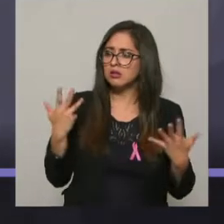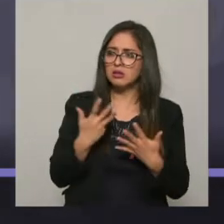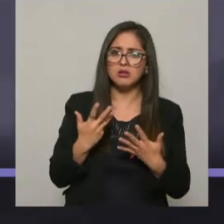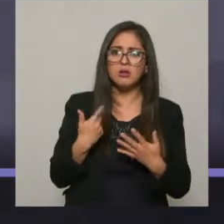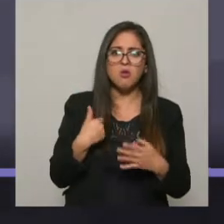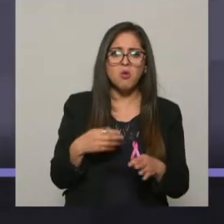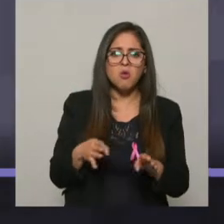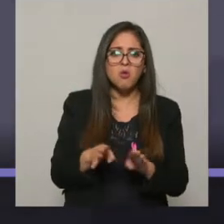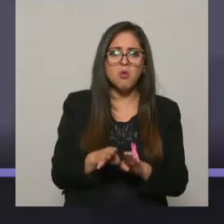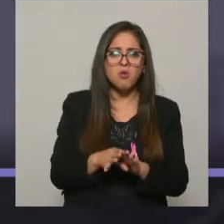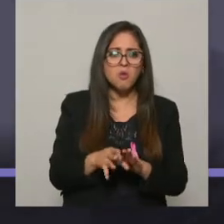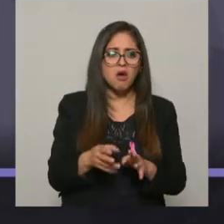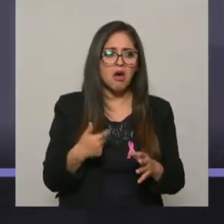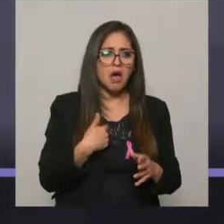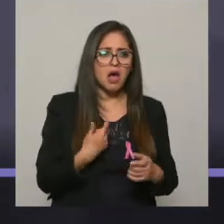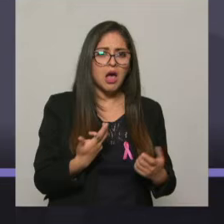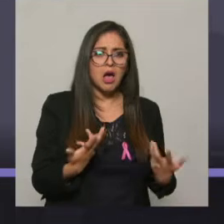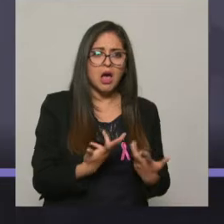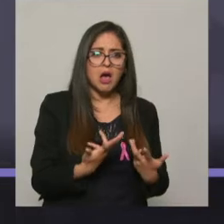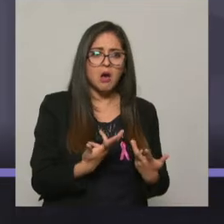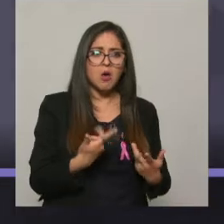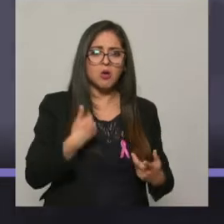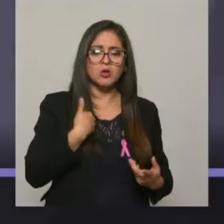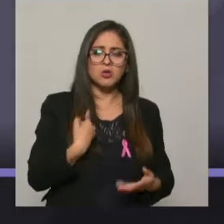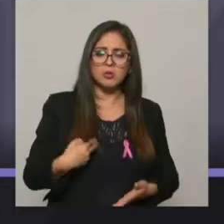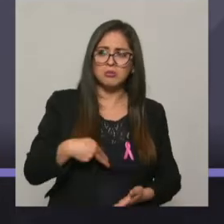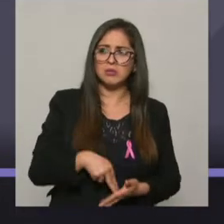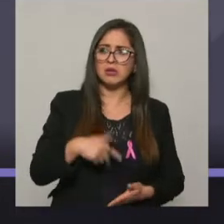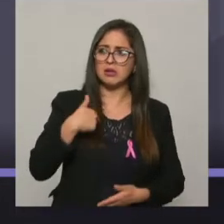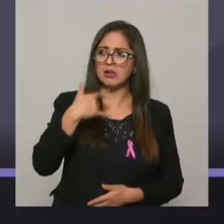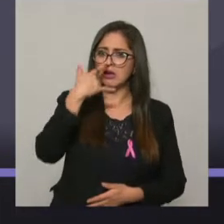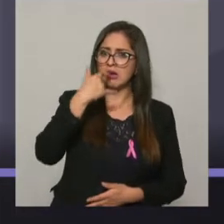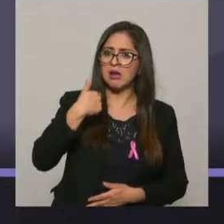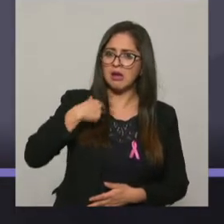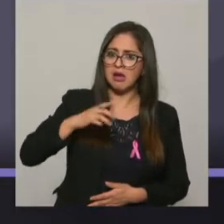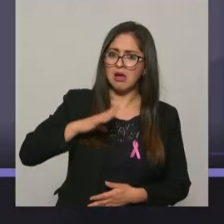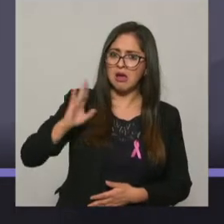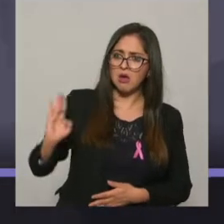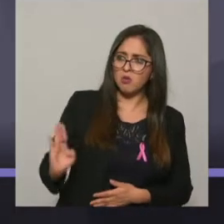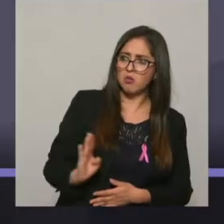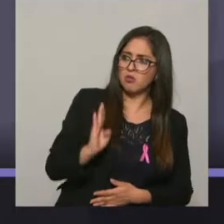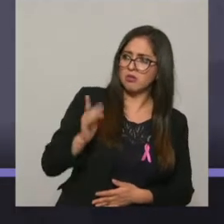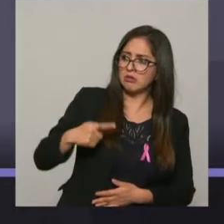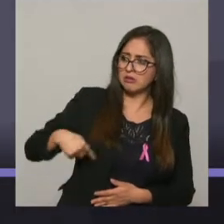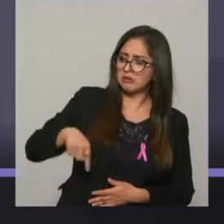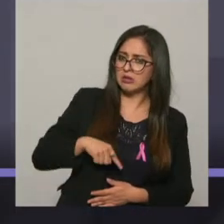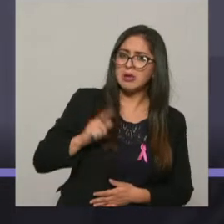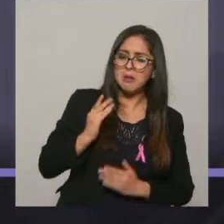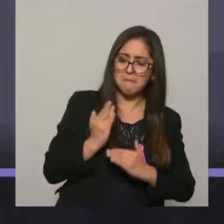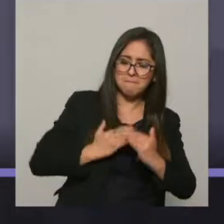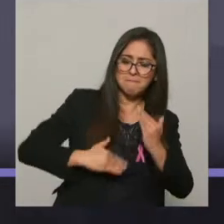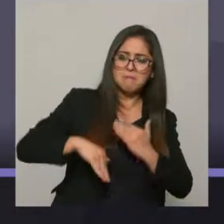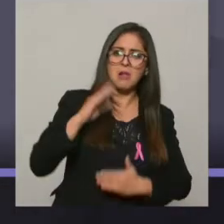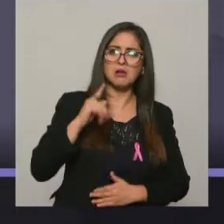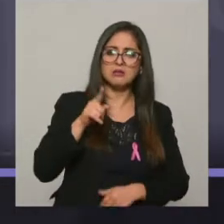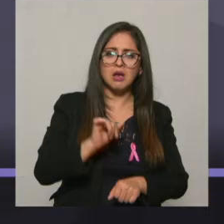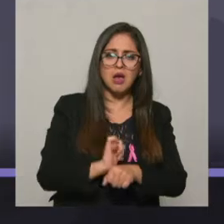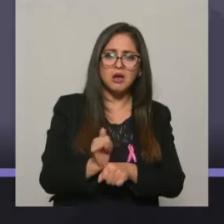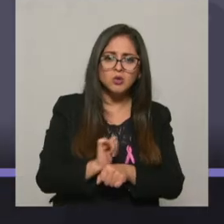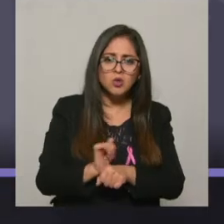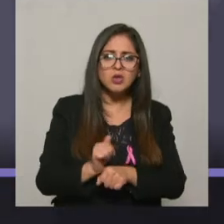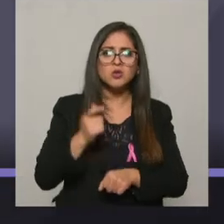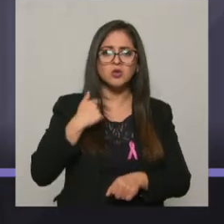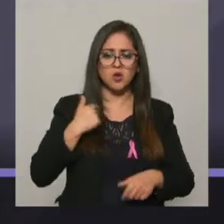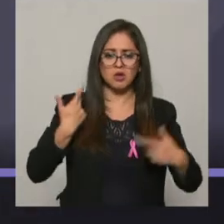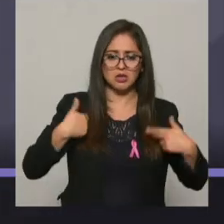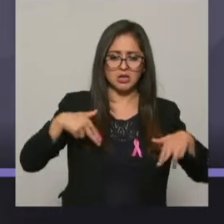a hacer esto sin que tampoco esté yo viviendo una experiencia sobrenatural que supere, ¿no?, al actor? Y que esté en el personaje y